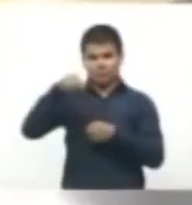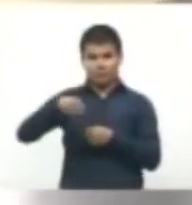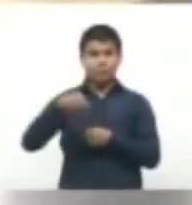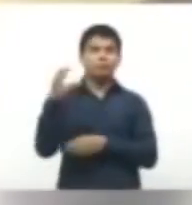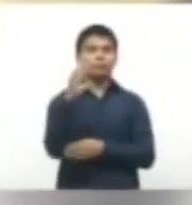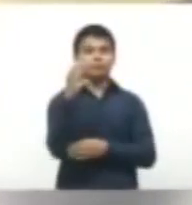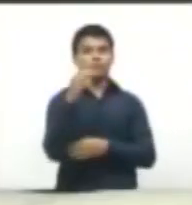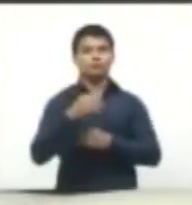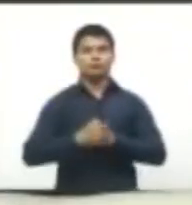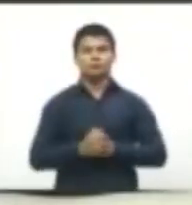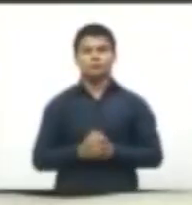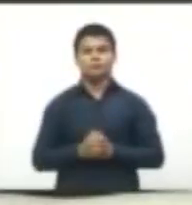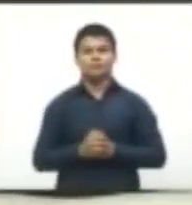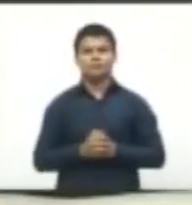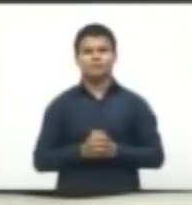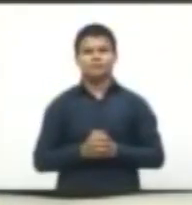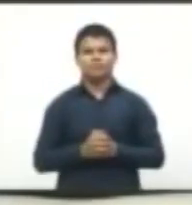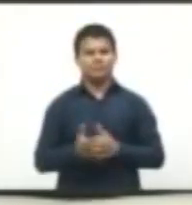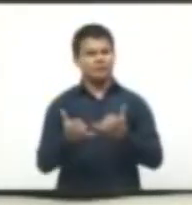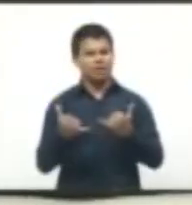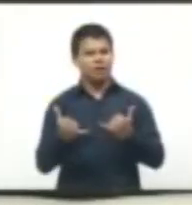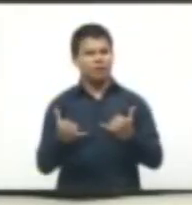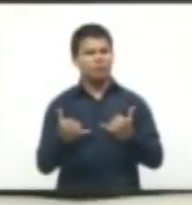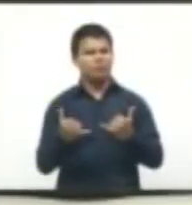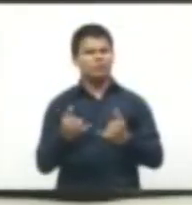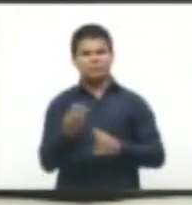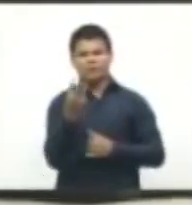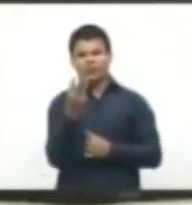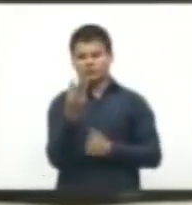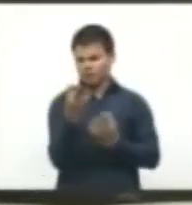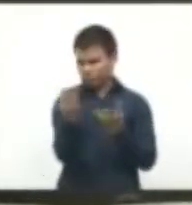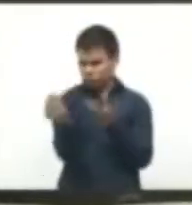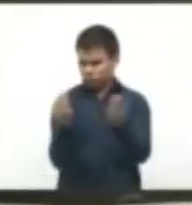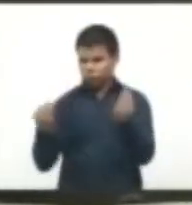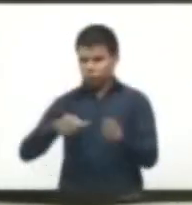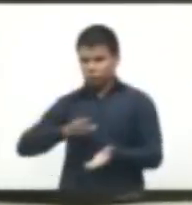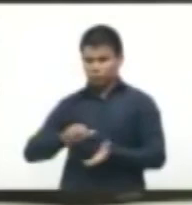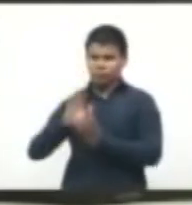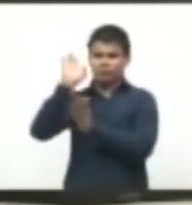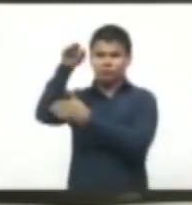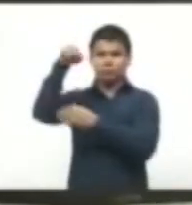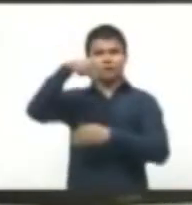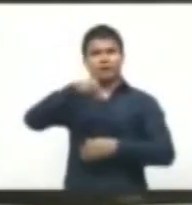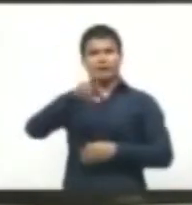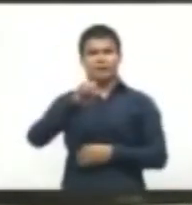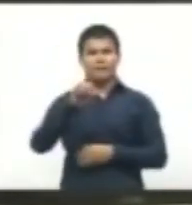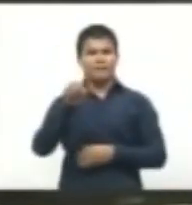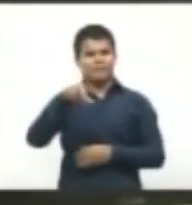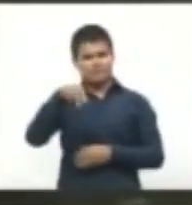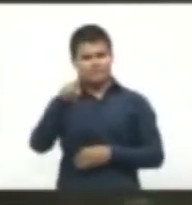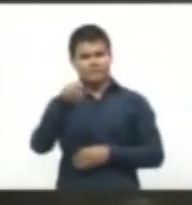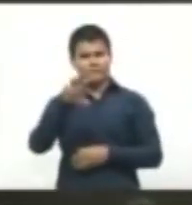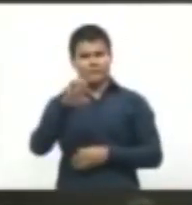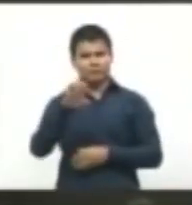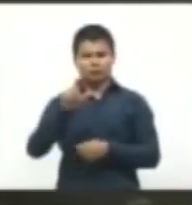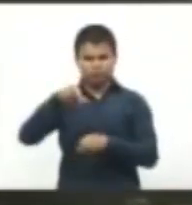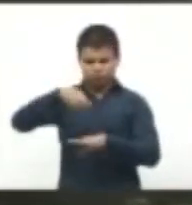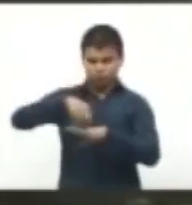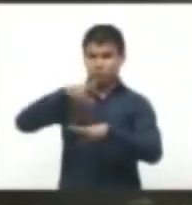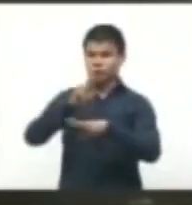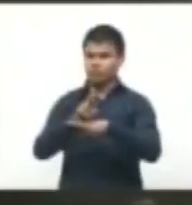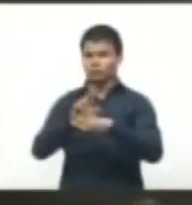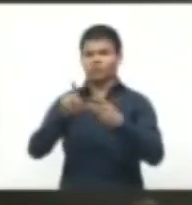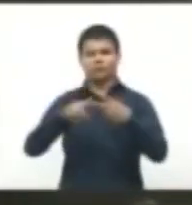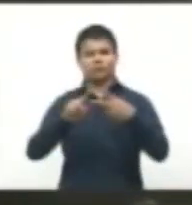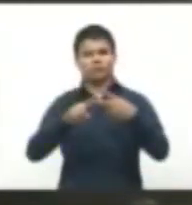sus países. Vamos a enfrentar a tres grandes rivales, al local, el equipo de Ponce de Puerto Rico, el equipo de